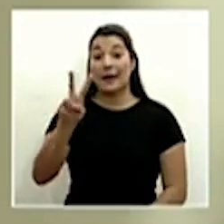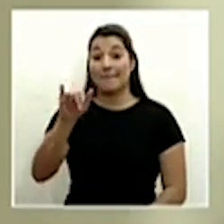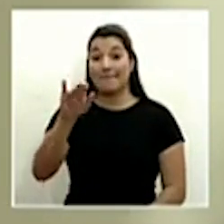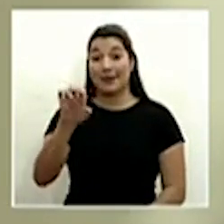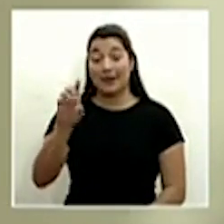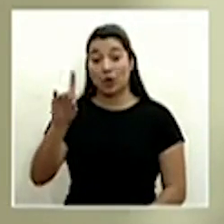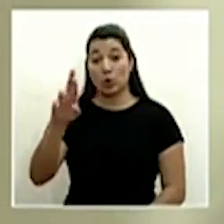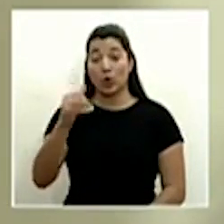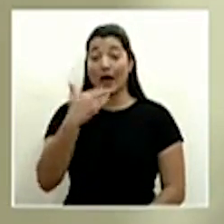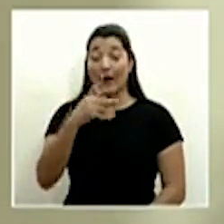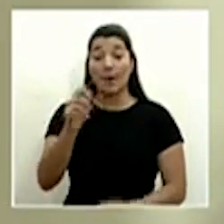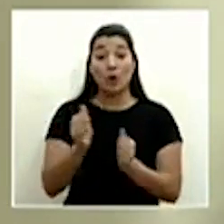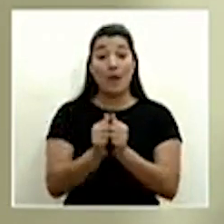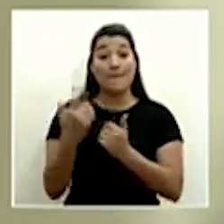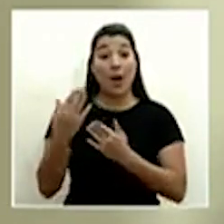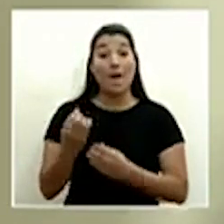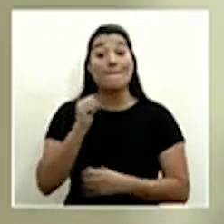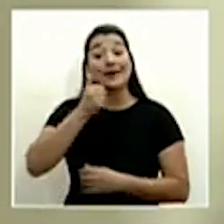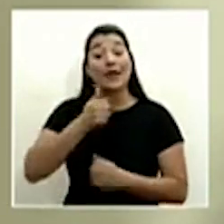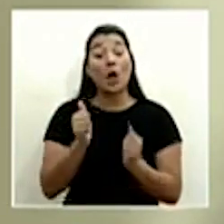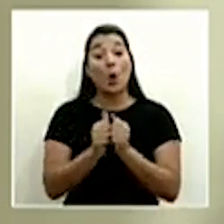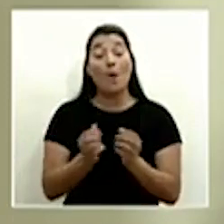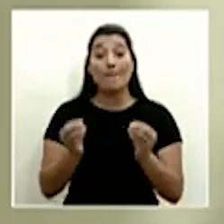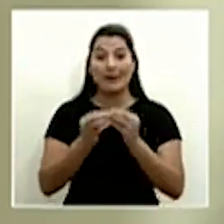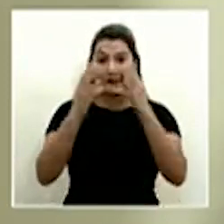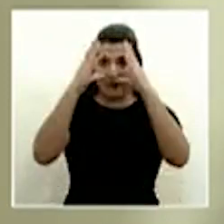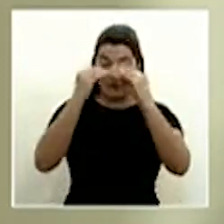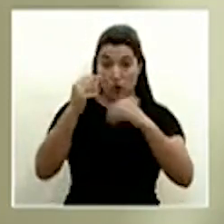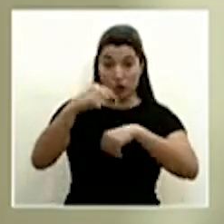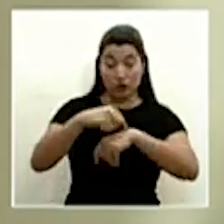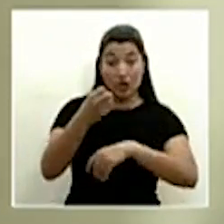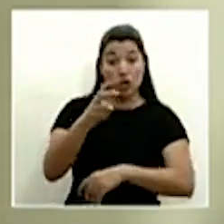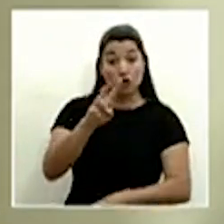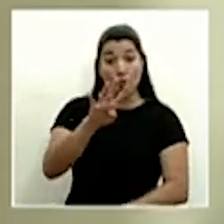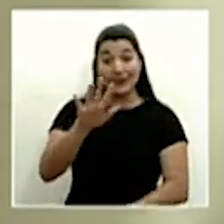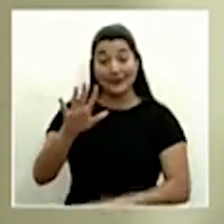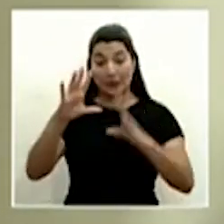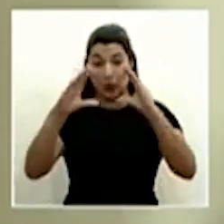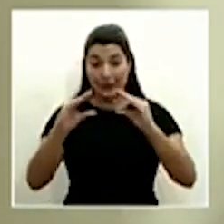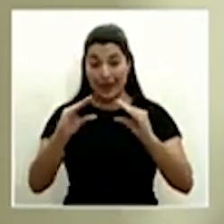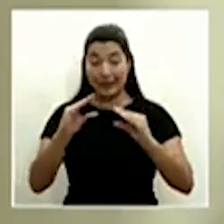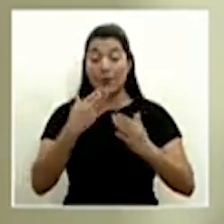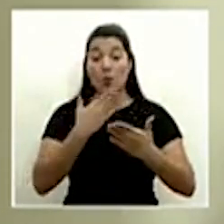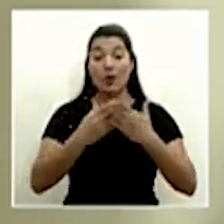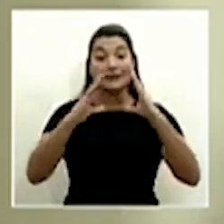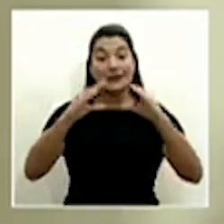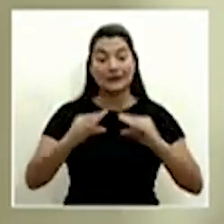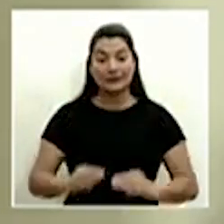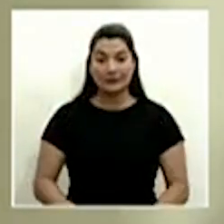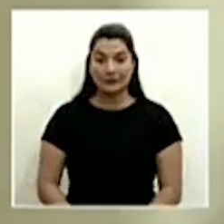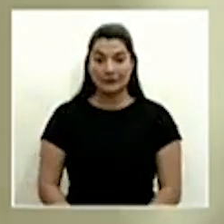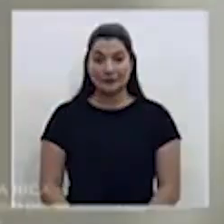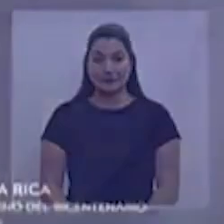acompañarnos los esperamos mañana con una nueva transmisión al ser las dos y cuarenta y cinco de la tarde muy buenas tardes